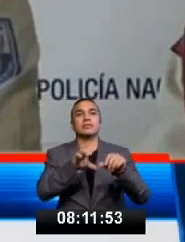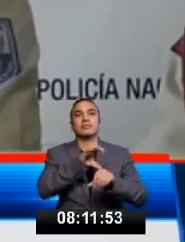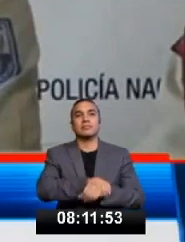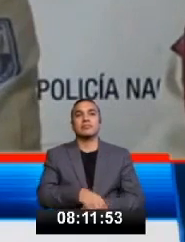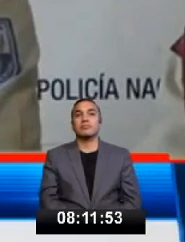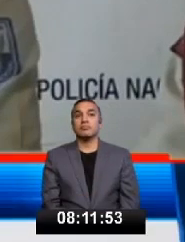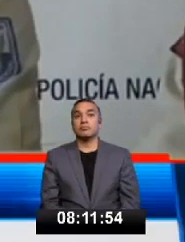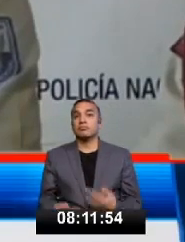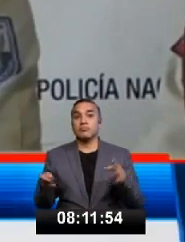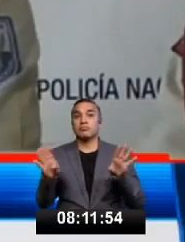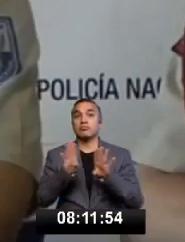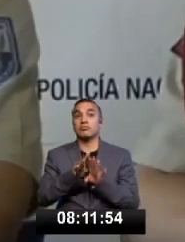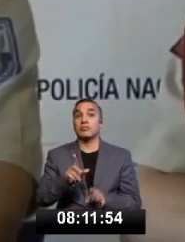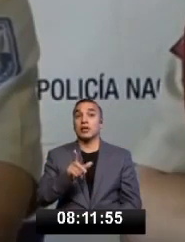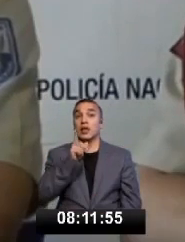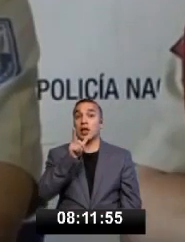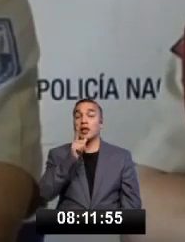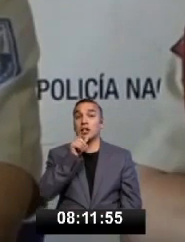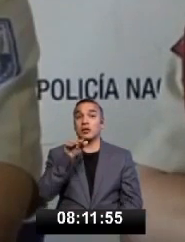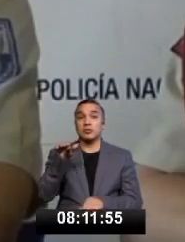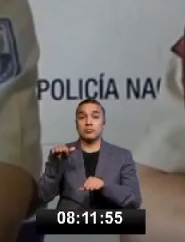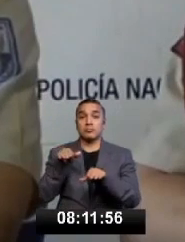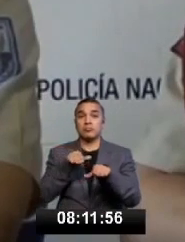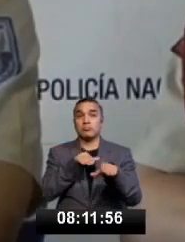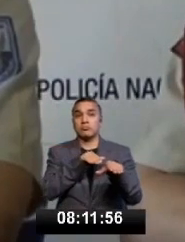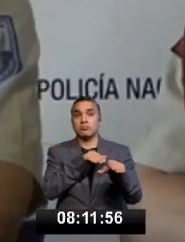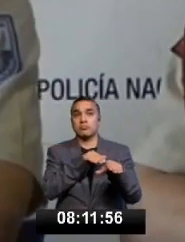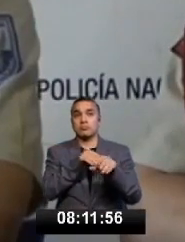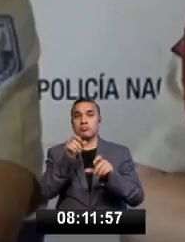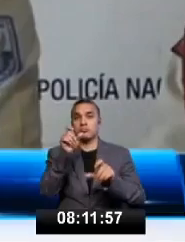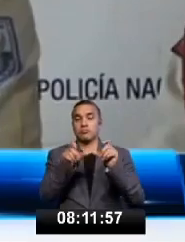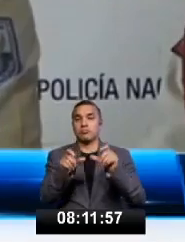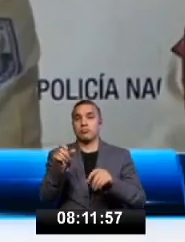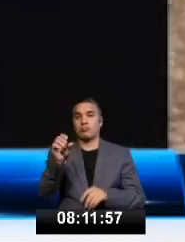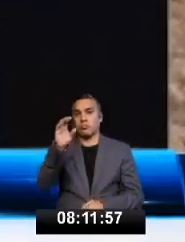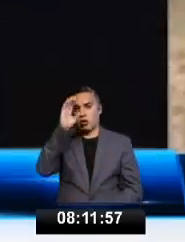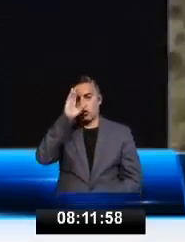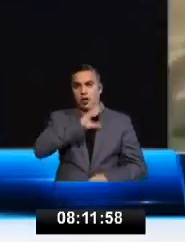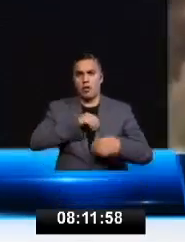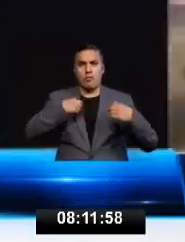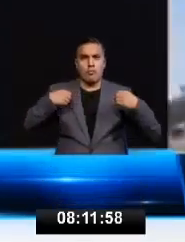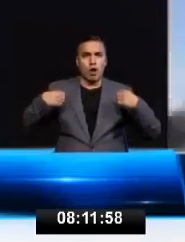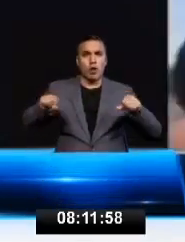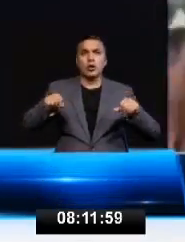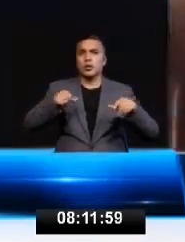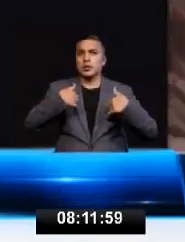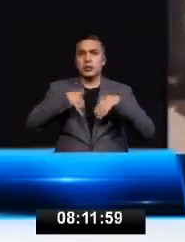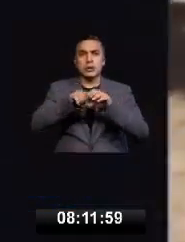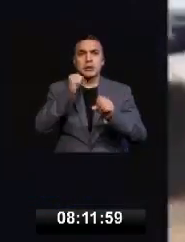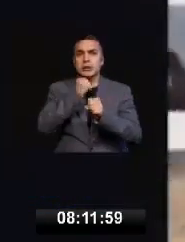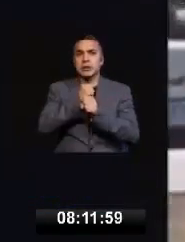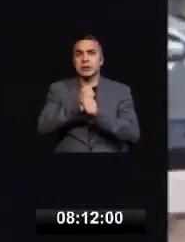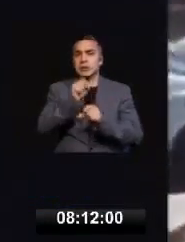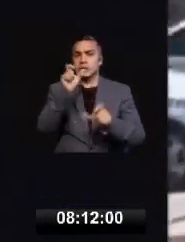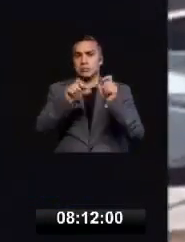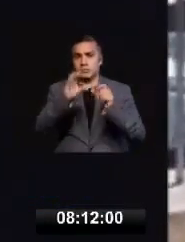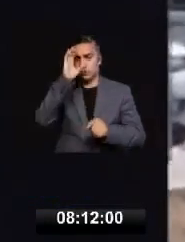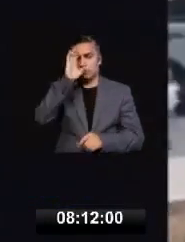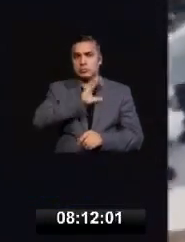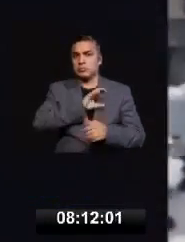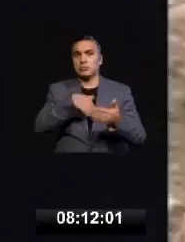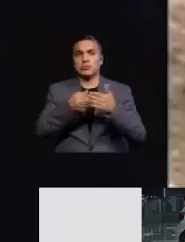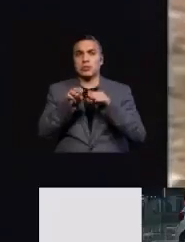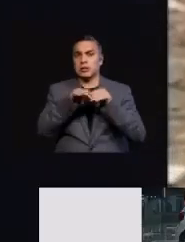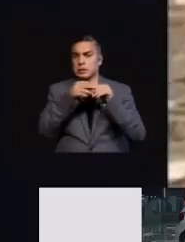de La Tacunga en la persecución que realizó el personal motorizado. Continuando con el operativo en el que los agentes tuvieron que bajar